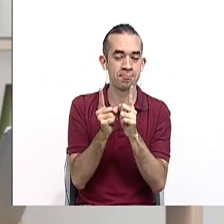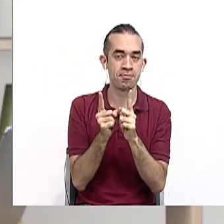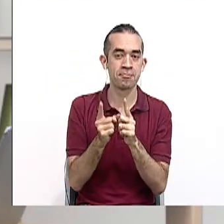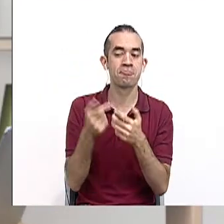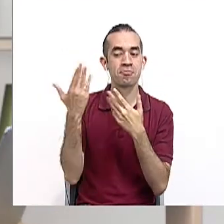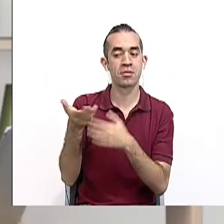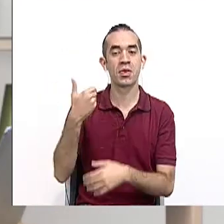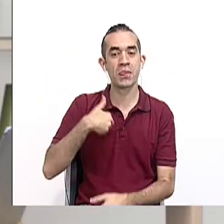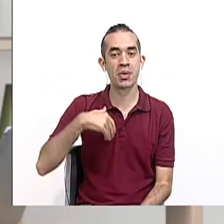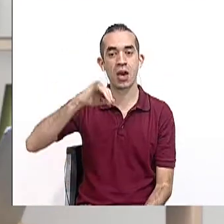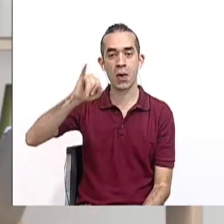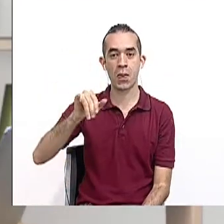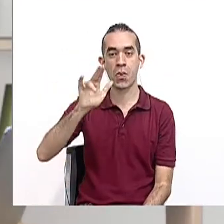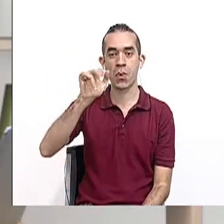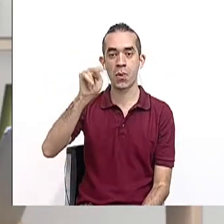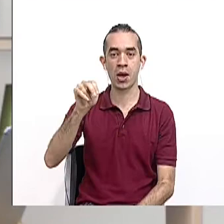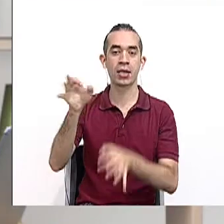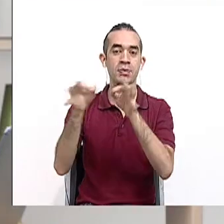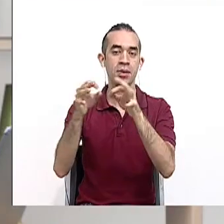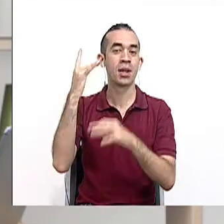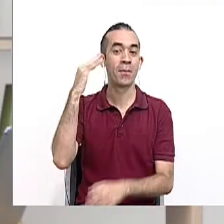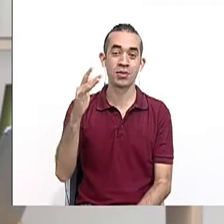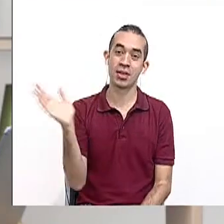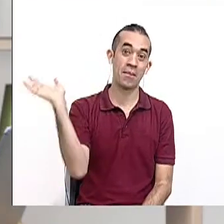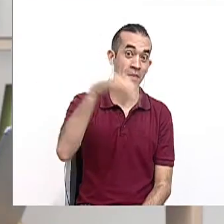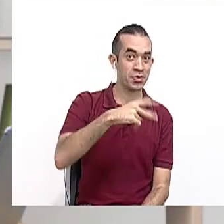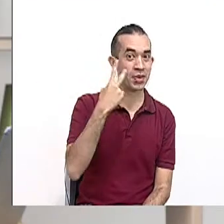Juan sobre la música. Veamos.